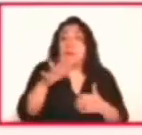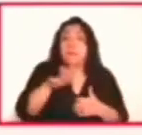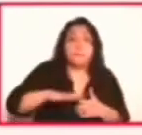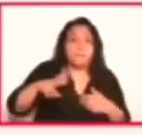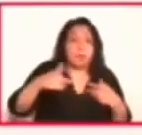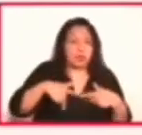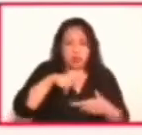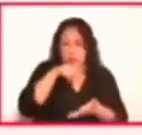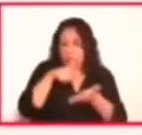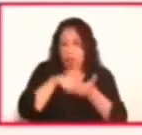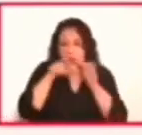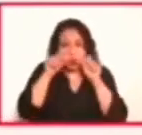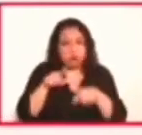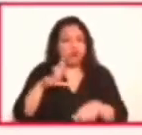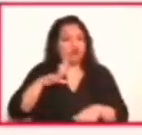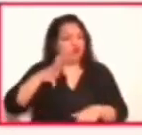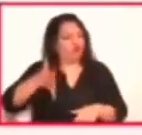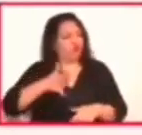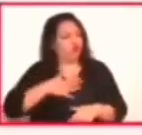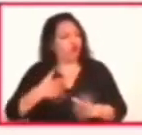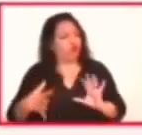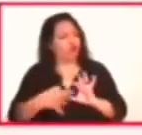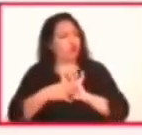local, creando un sentido de orgullo y pertenencia,